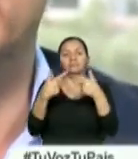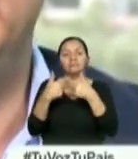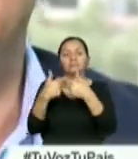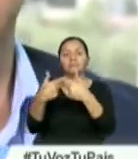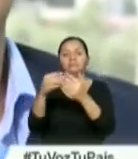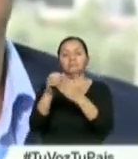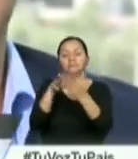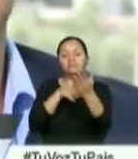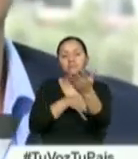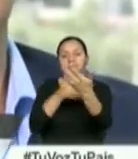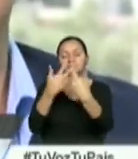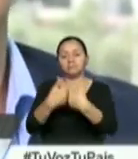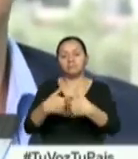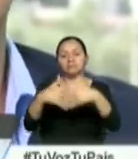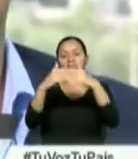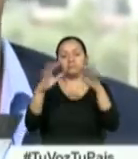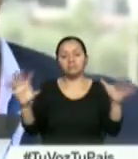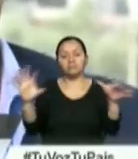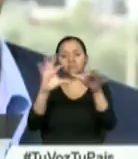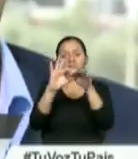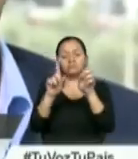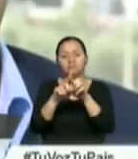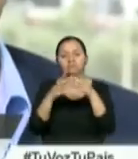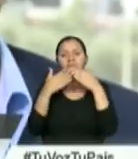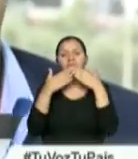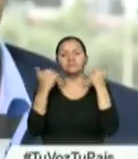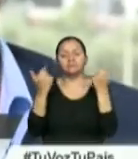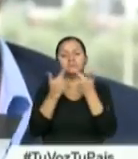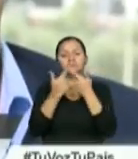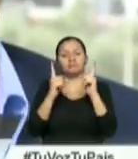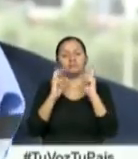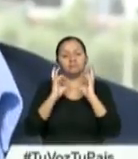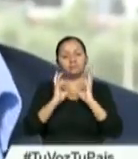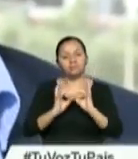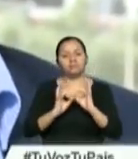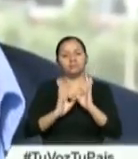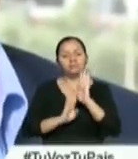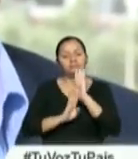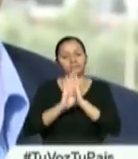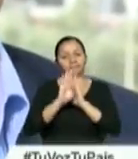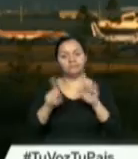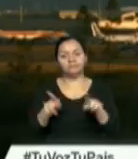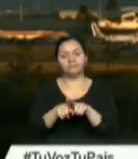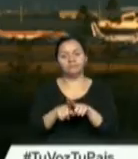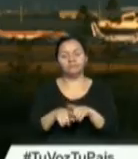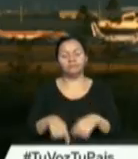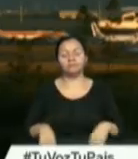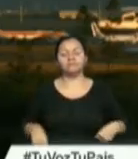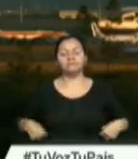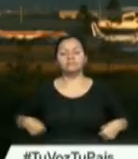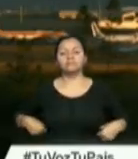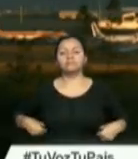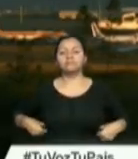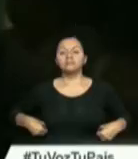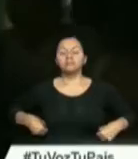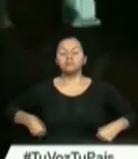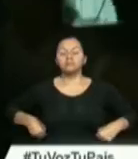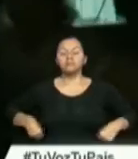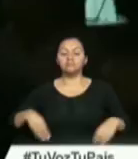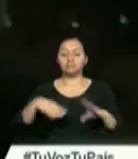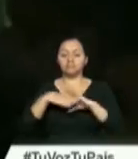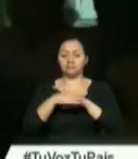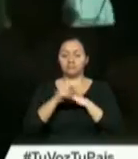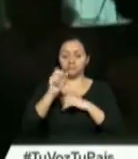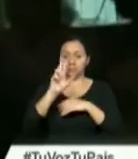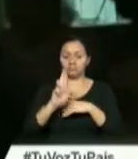que nos fortalezcan en el sentido de mejorar nuestra soberanía para potenciar nuestras posibilidades de desarrollo. El Banco del Sur además se constituye